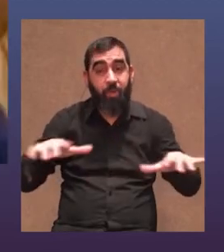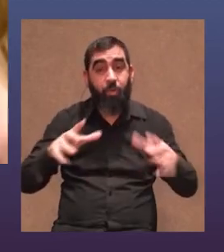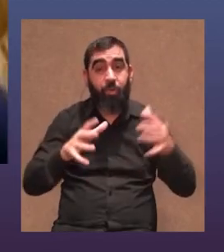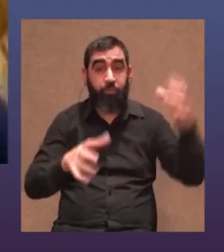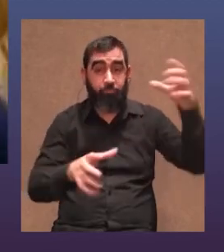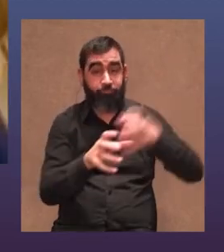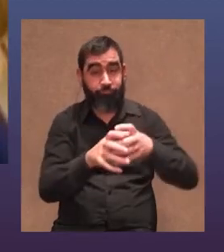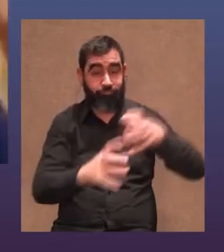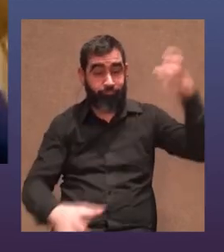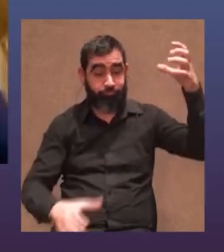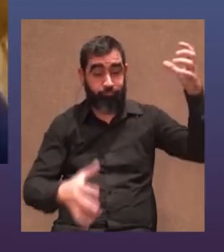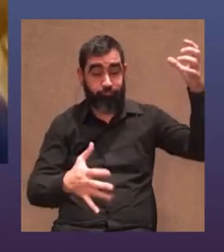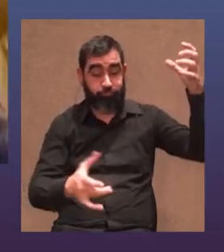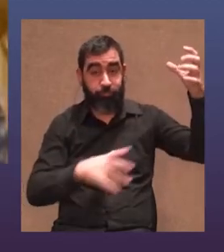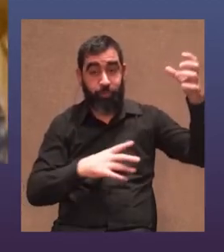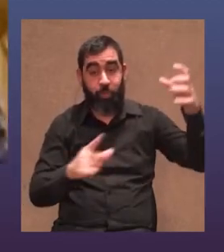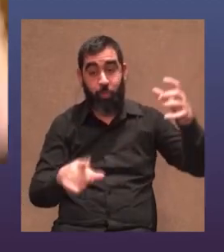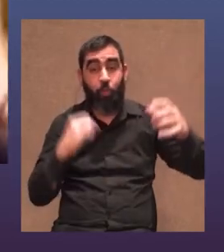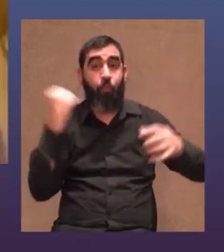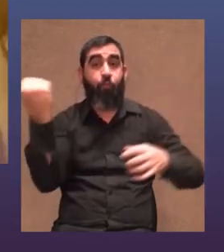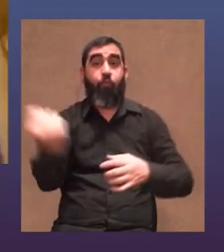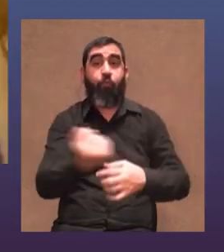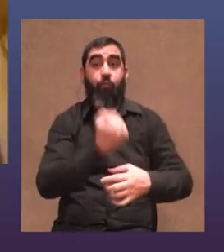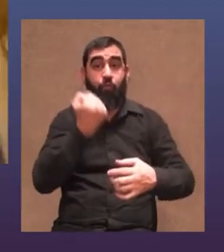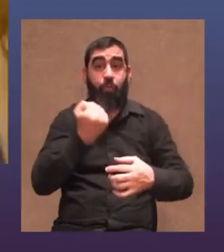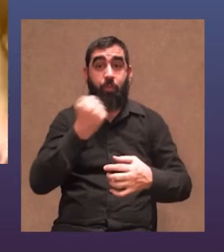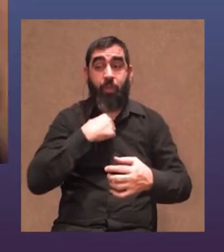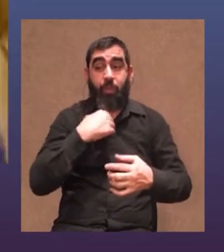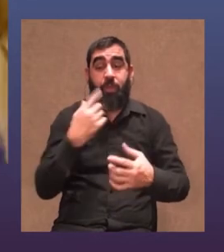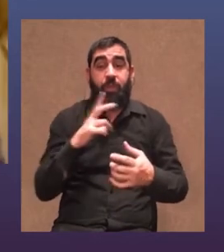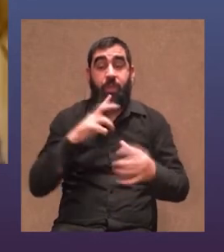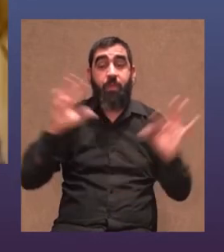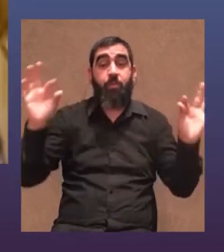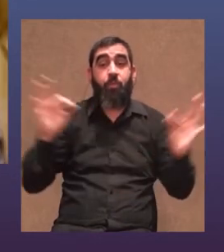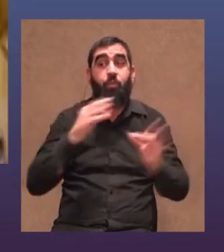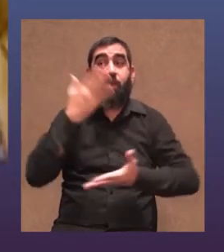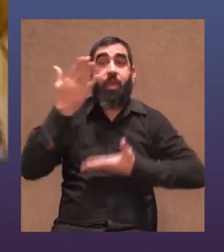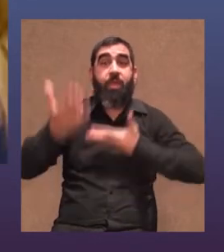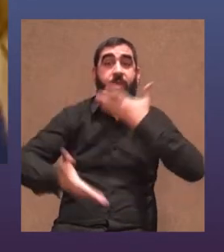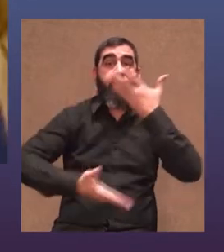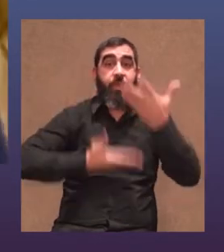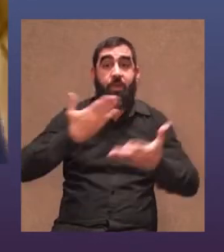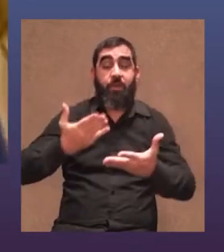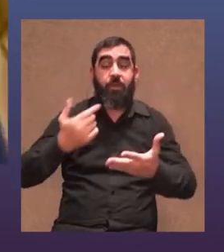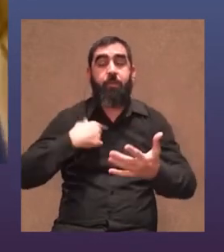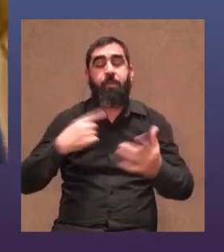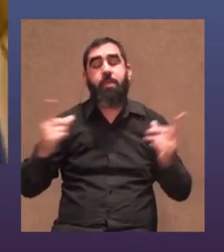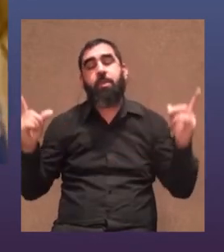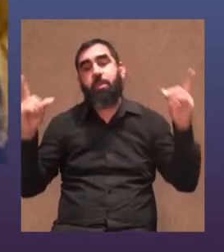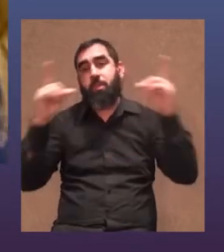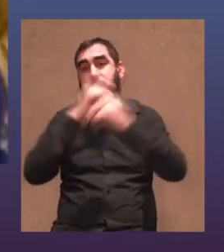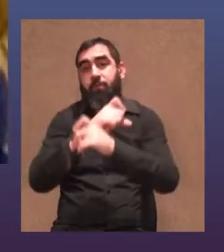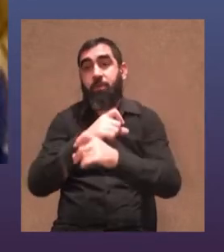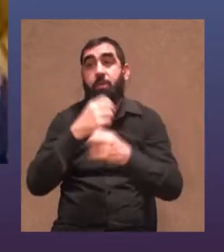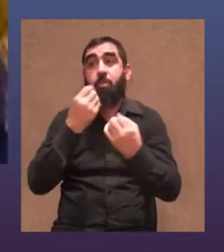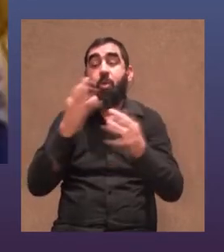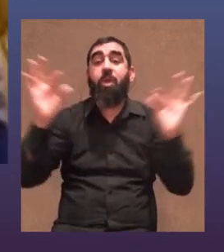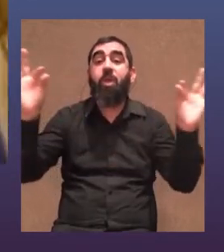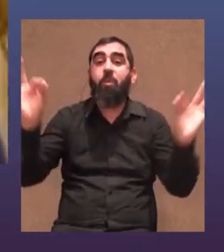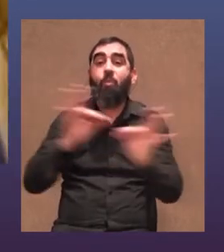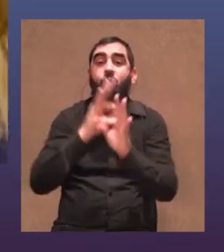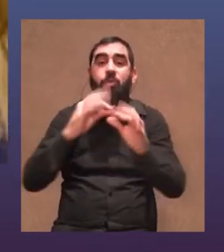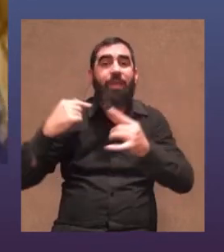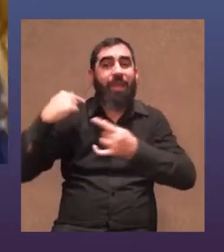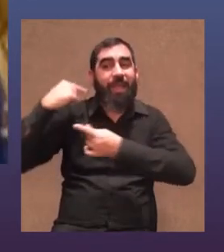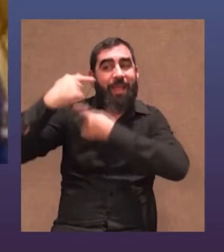digamos, las paredes que sostienen a los que están cantando, a mí me costaba, porque el músico